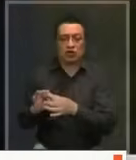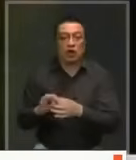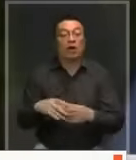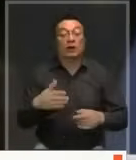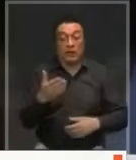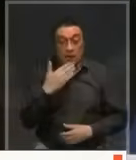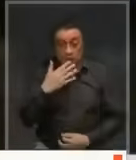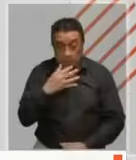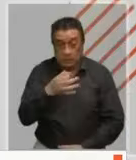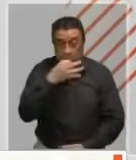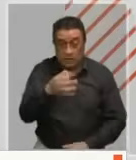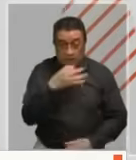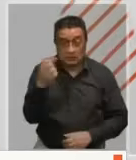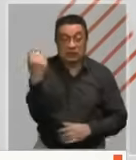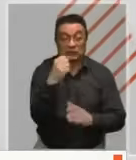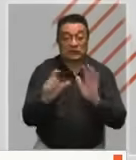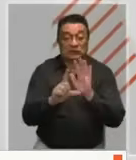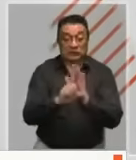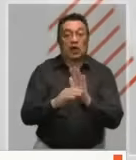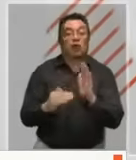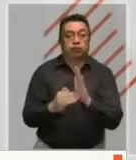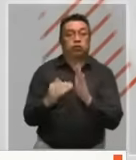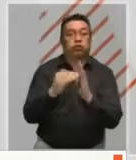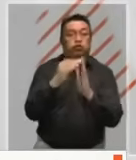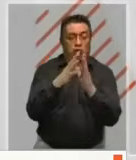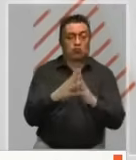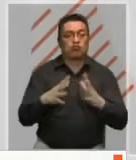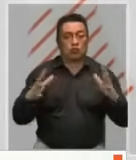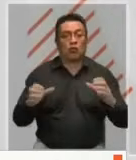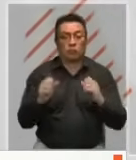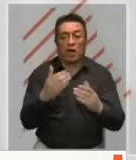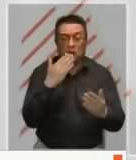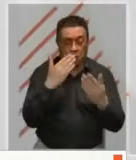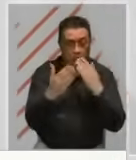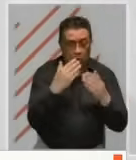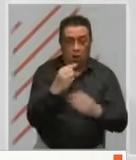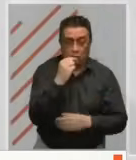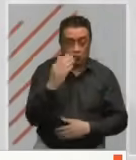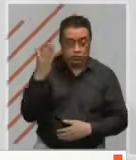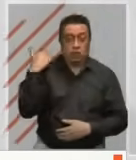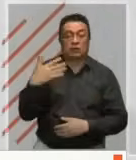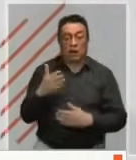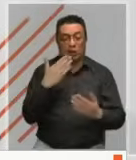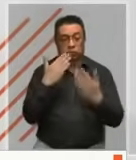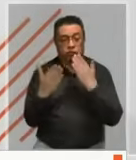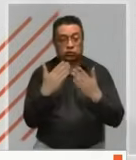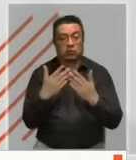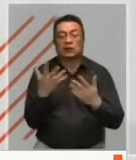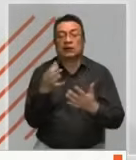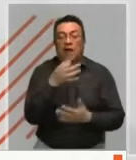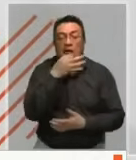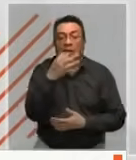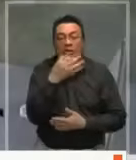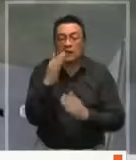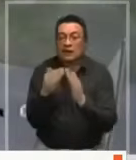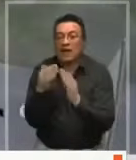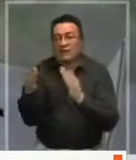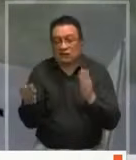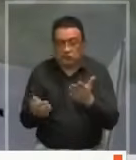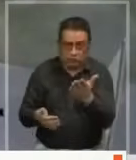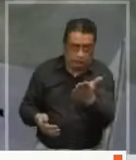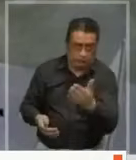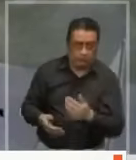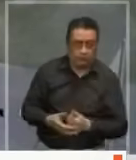la delincuencia en esta zona ha aumentado. Pudimos conversar con ellos hace algunos instantes. Escuchemos las declaraciones de los vecinos de Ñuñoa.